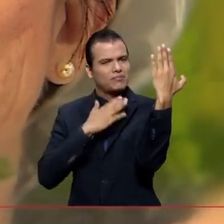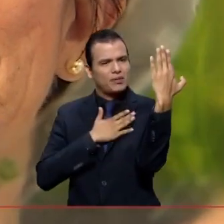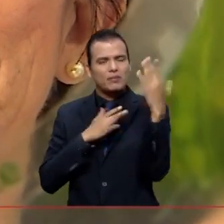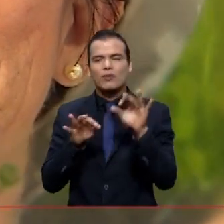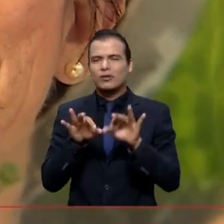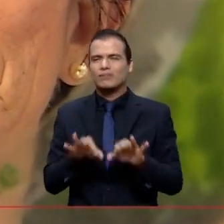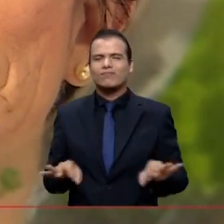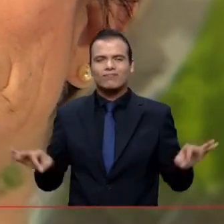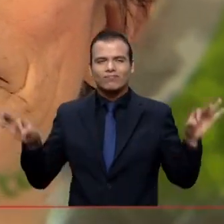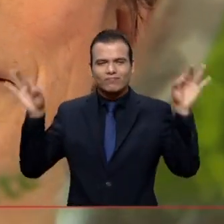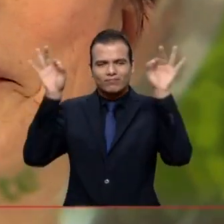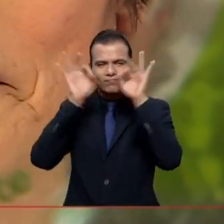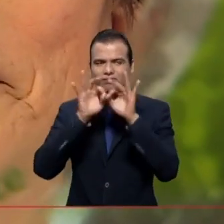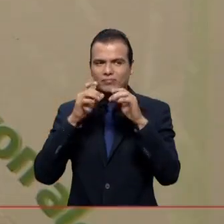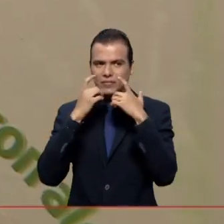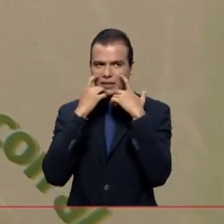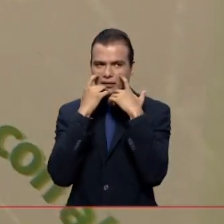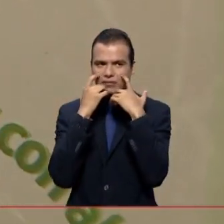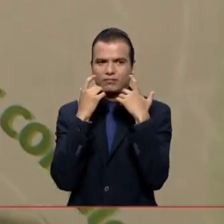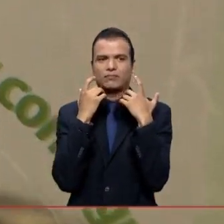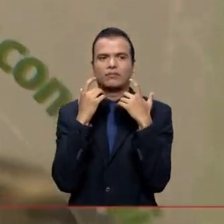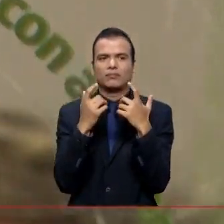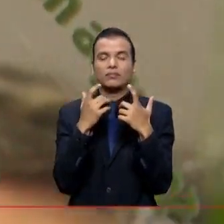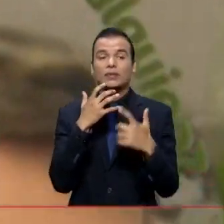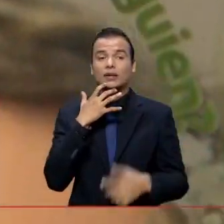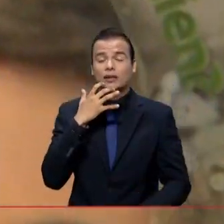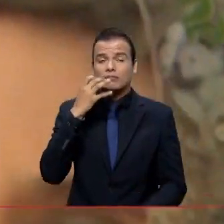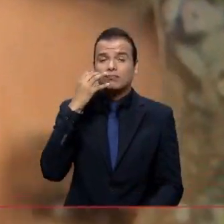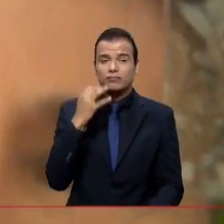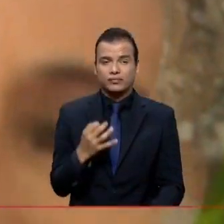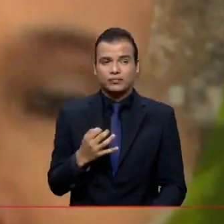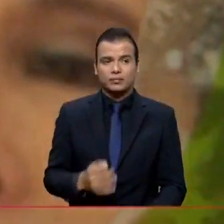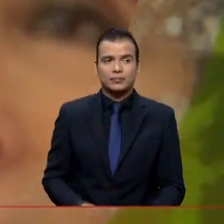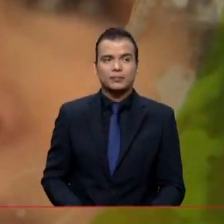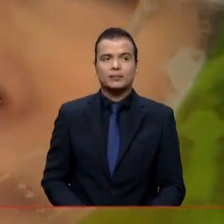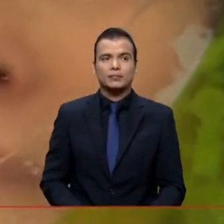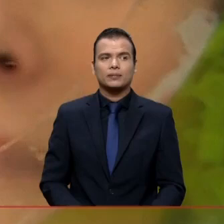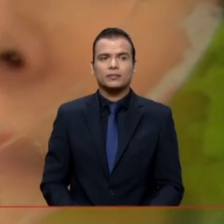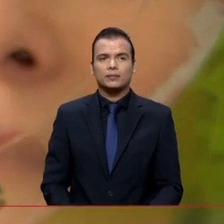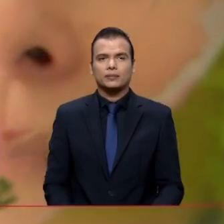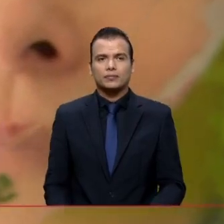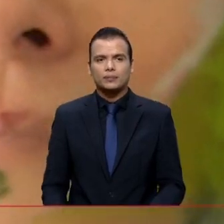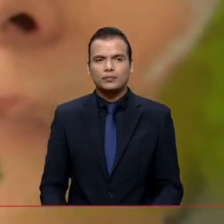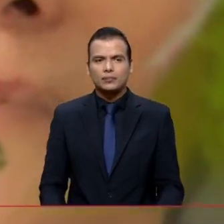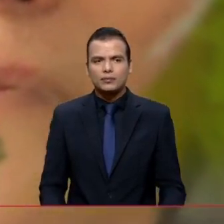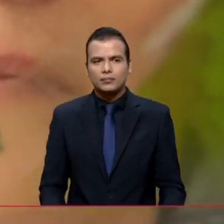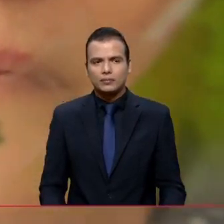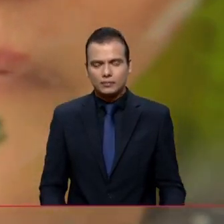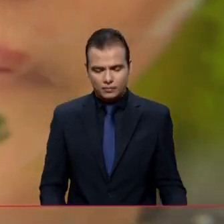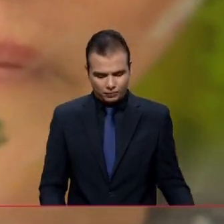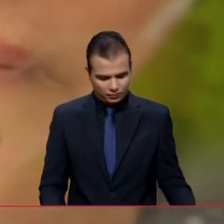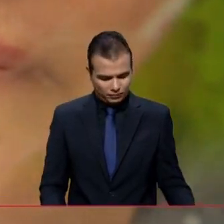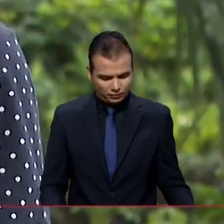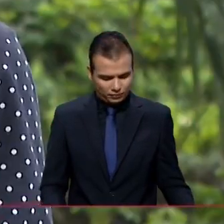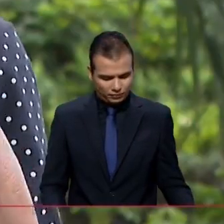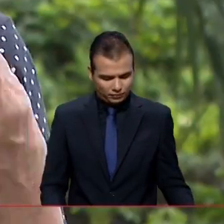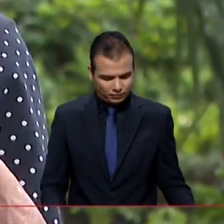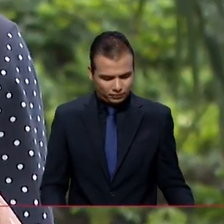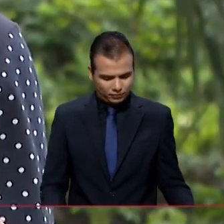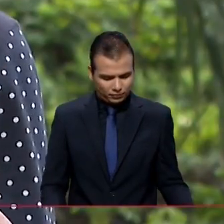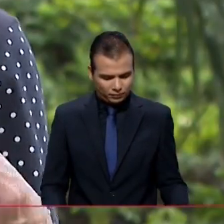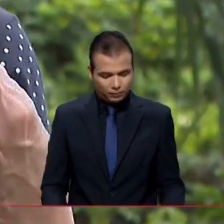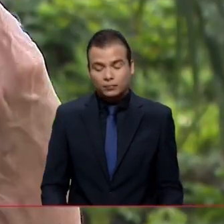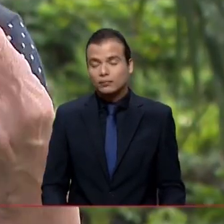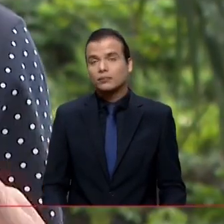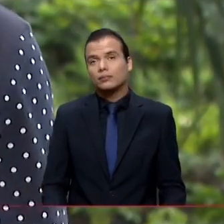baños públicos de centros comerciales, alcaldías, hospitales y otros espacios donde se pueda llegar con este mensaje. Nuestra preocupación